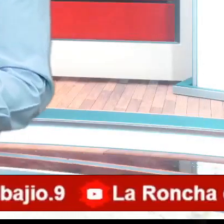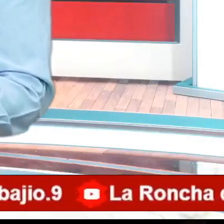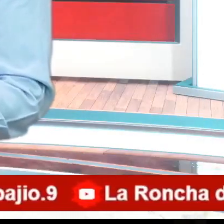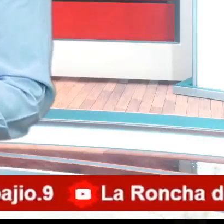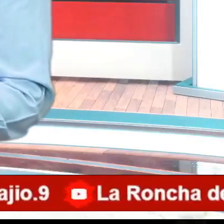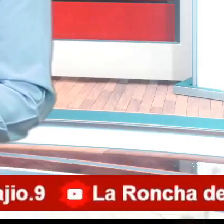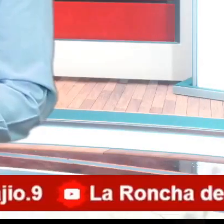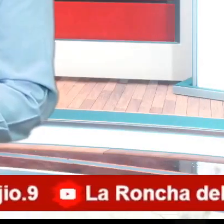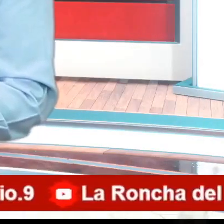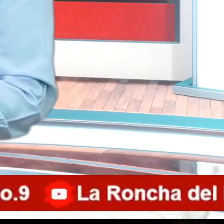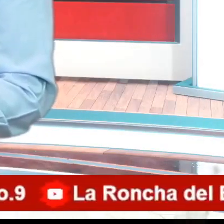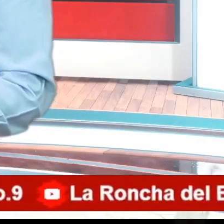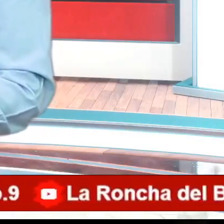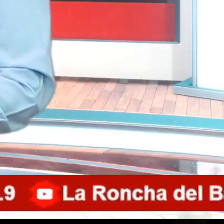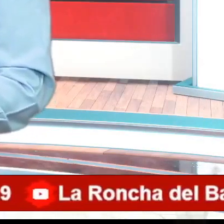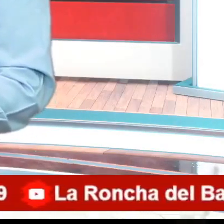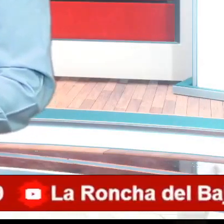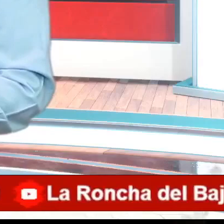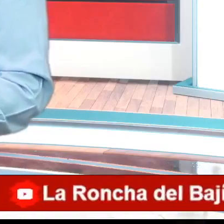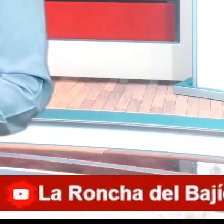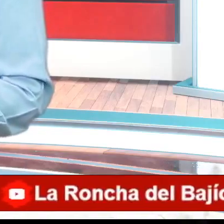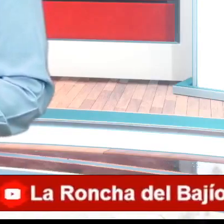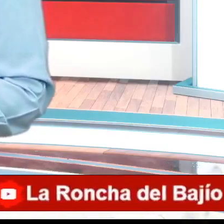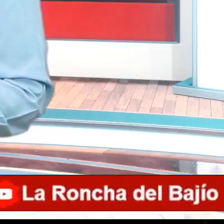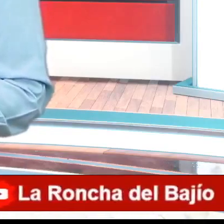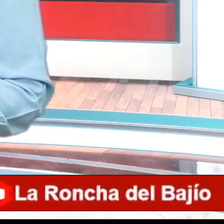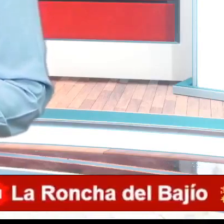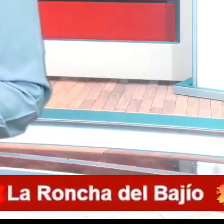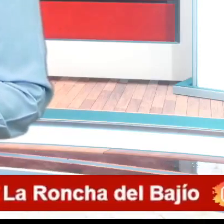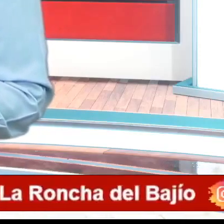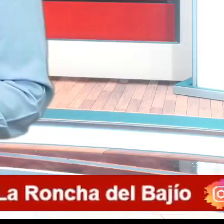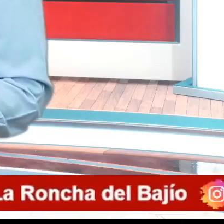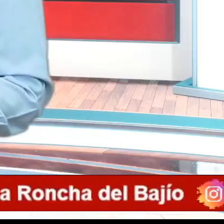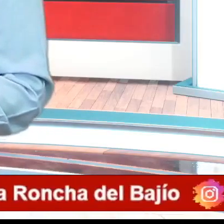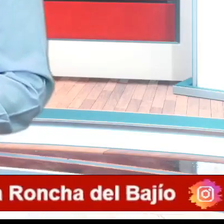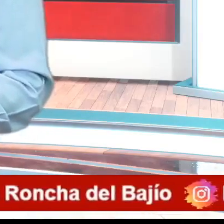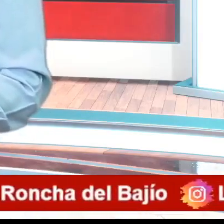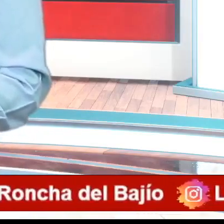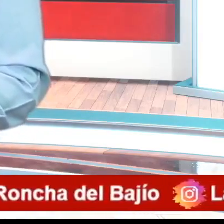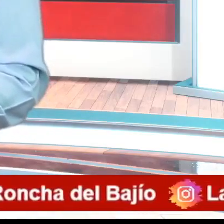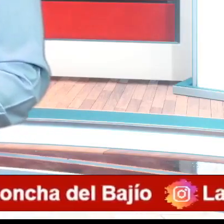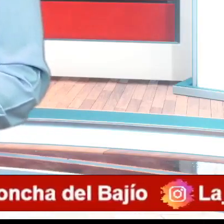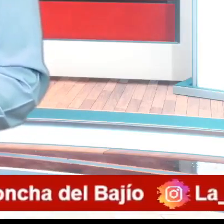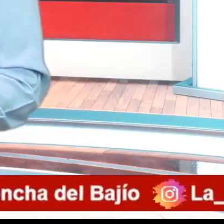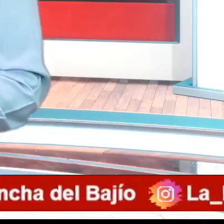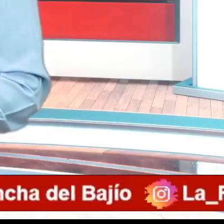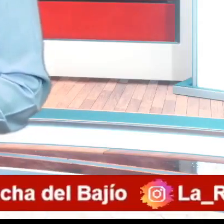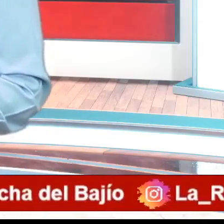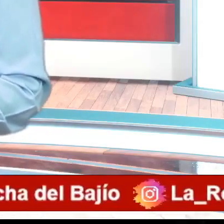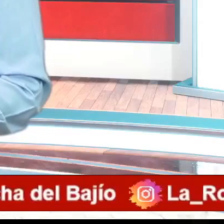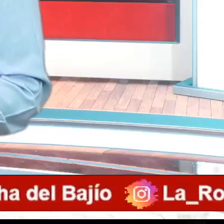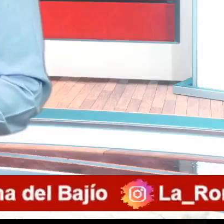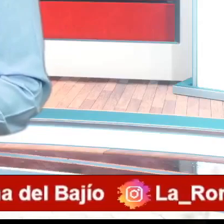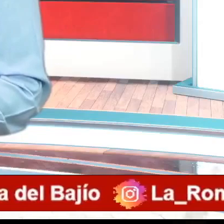Y ahí mismo, en el Congreso del Estado, en voz del diputado local del Partido Acción Nacional, Aldo Márquez, dijo que su